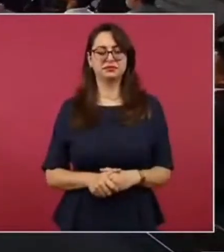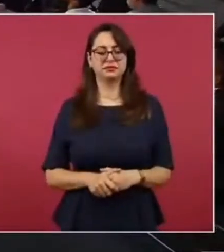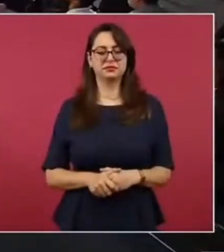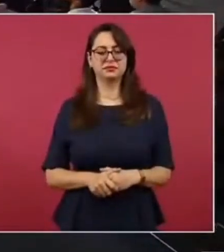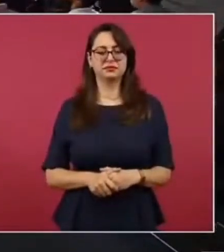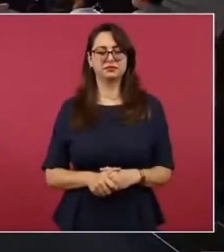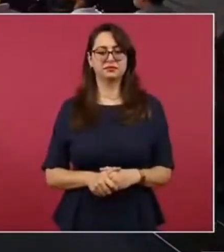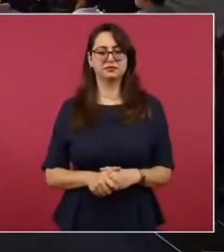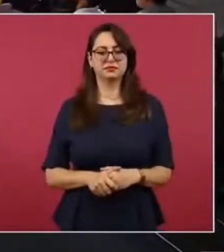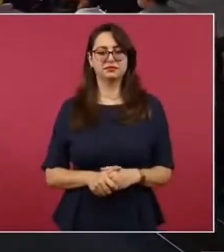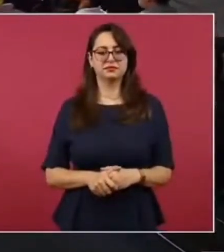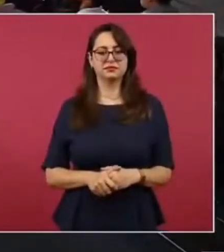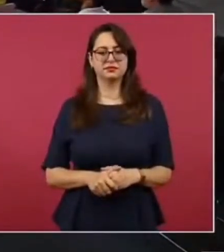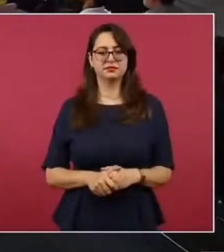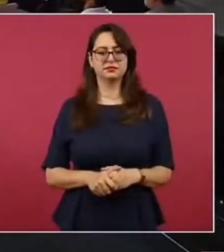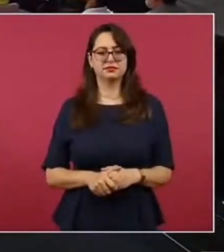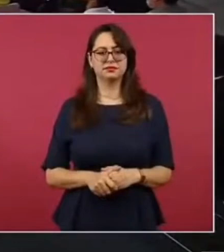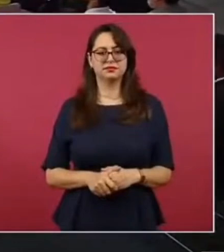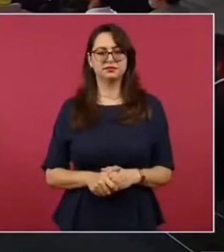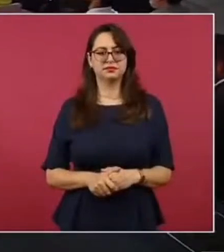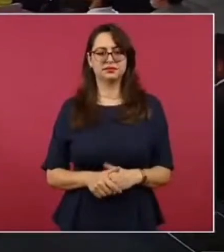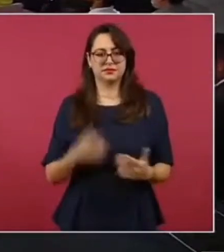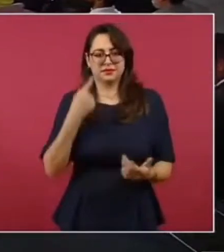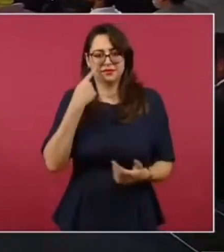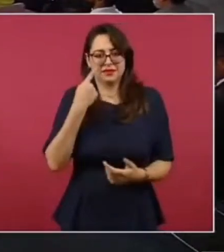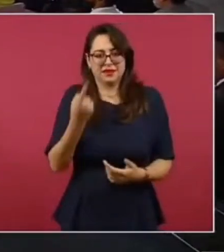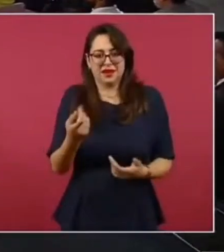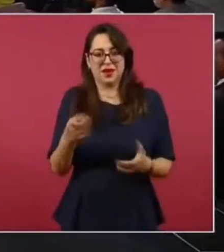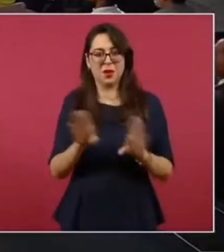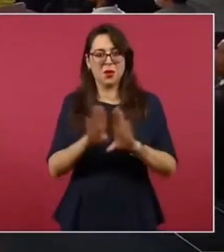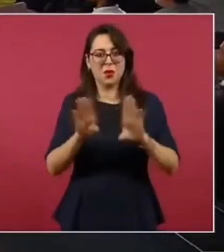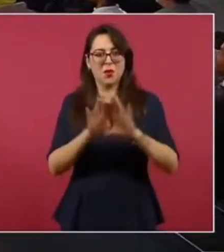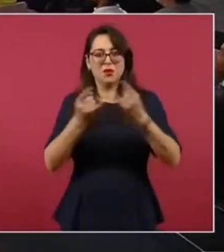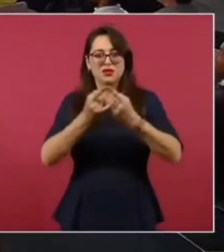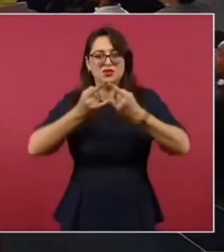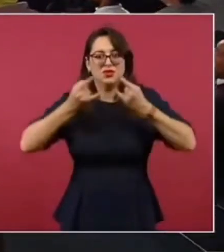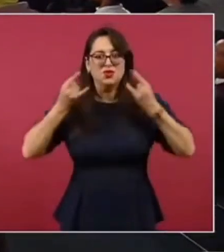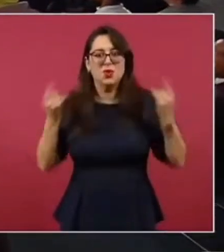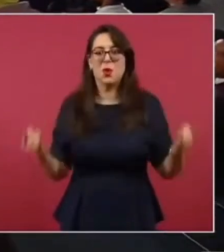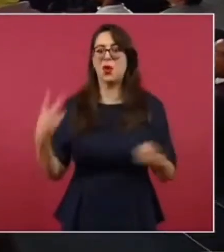Una defensa. Este es el faro histórico.